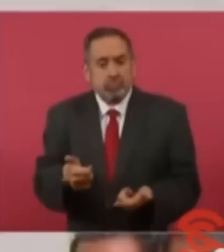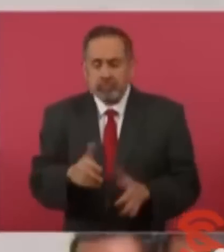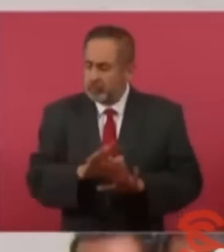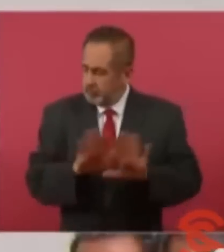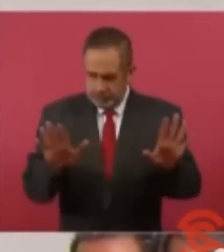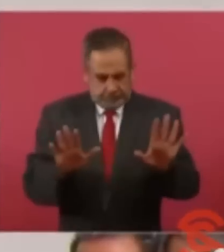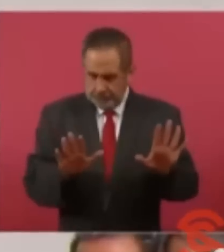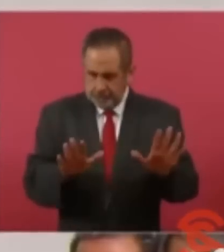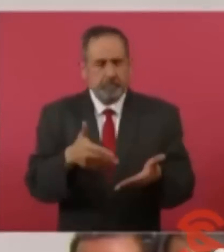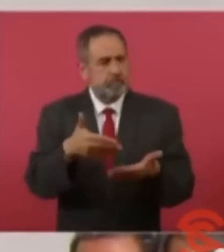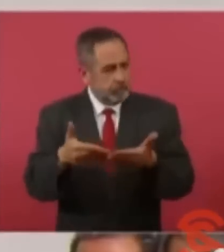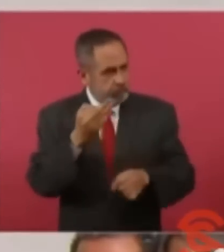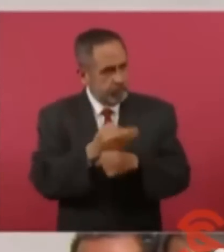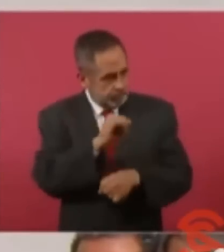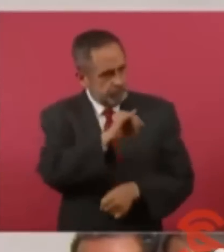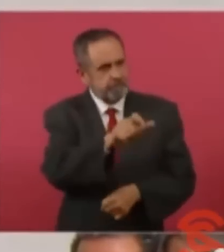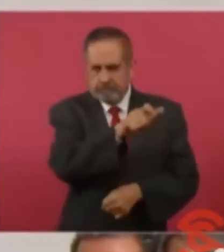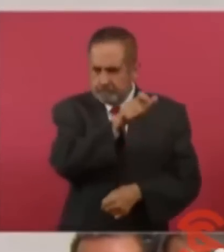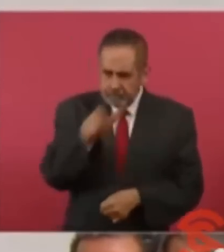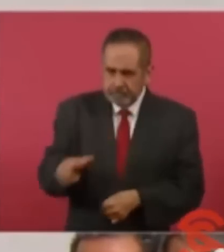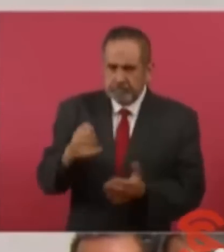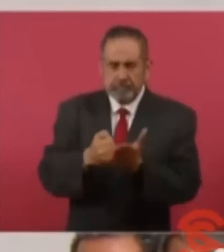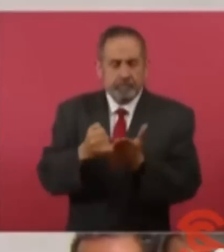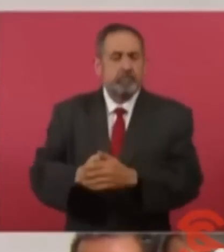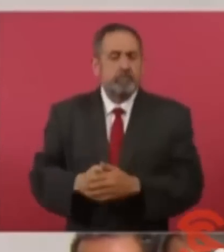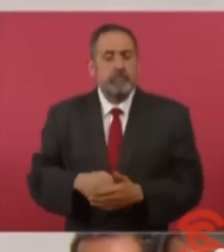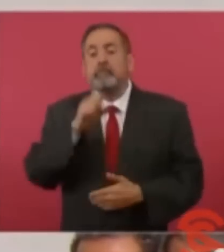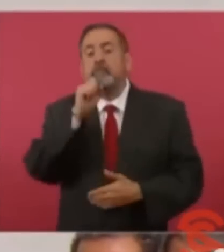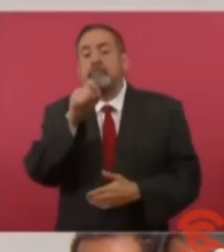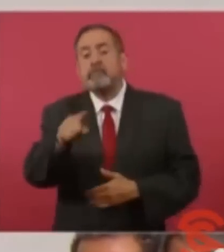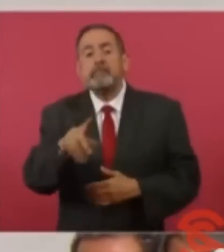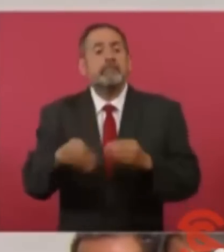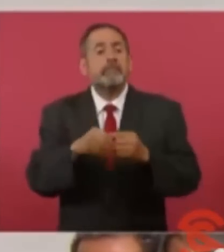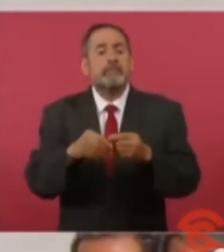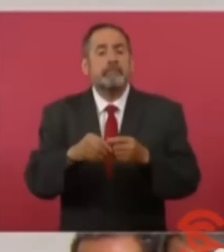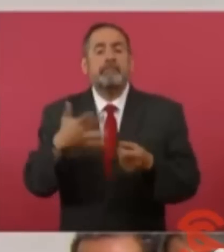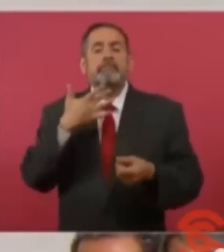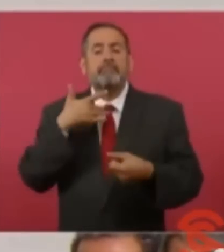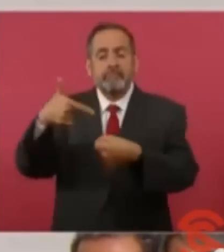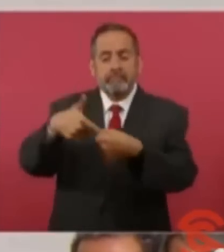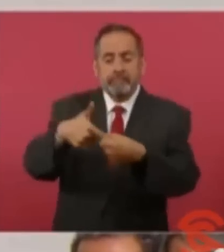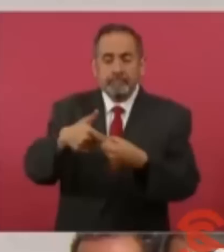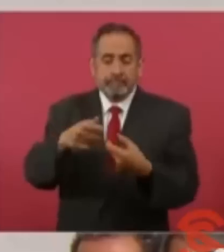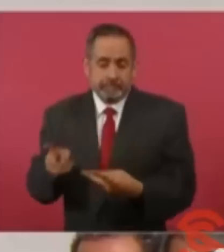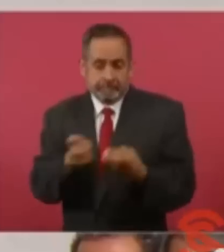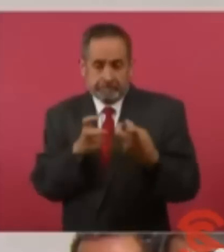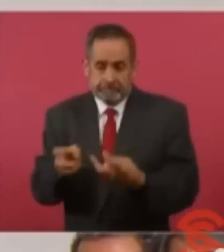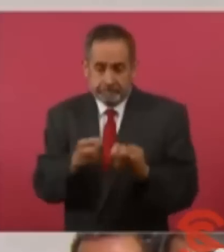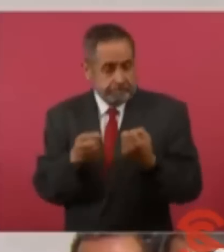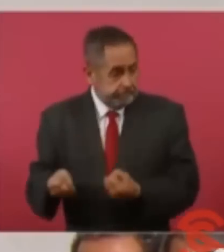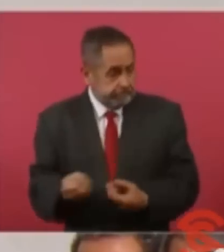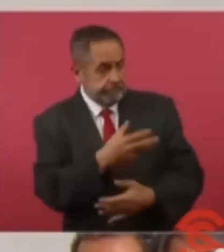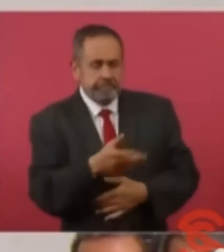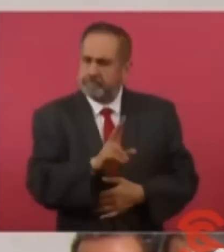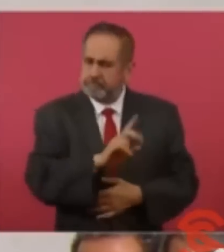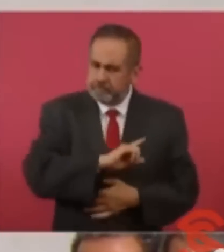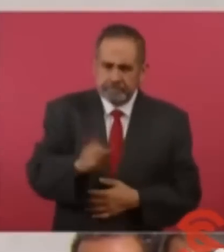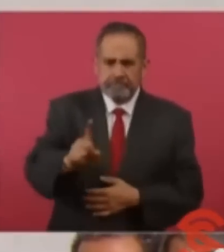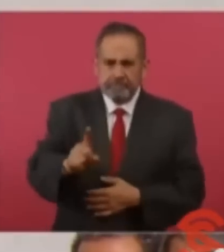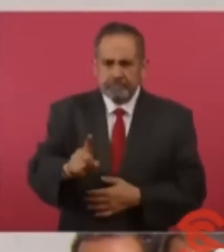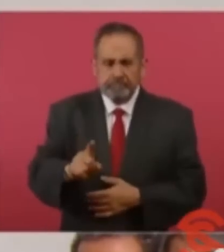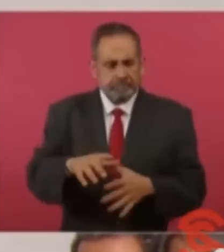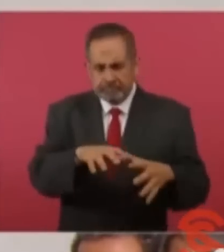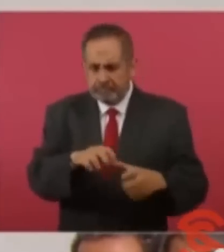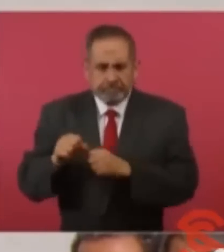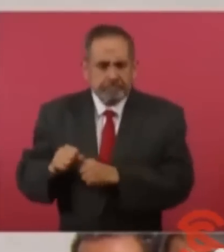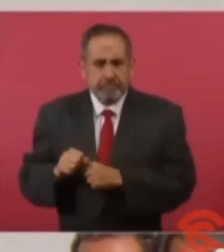Ahora se combate el huachicol. No se entrega dinero a manos